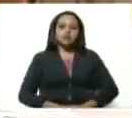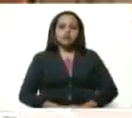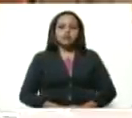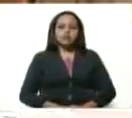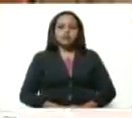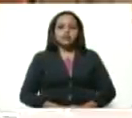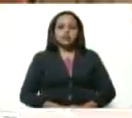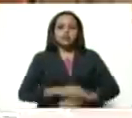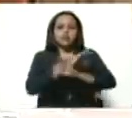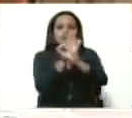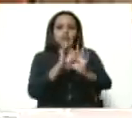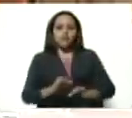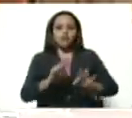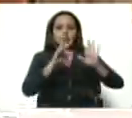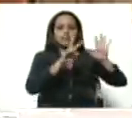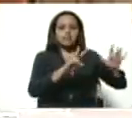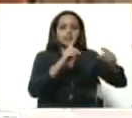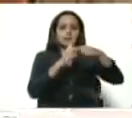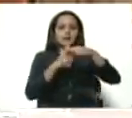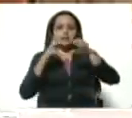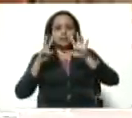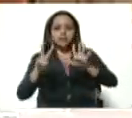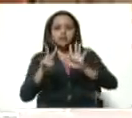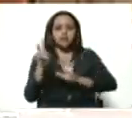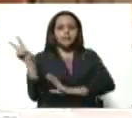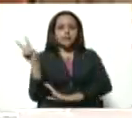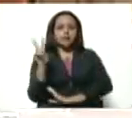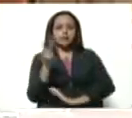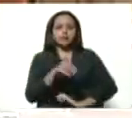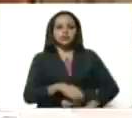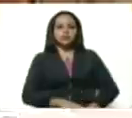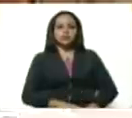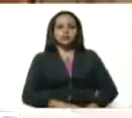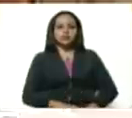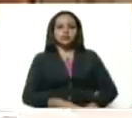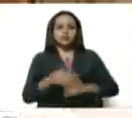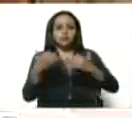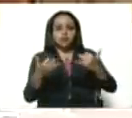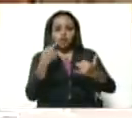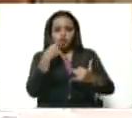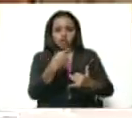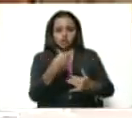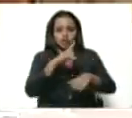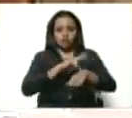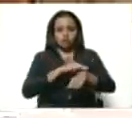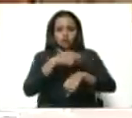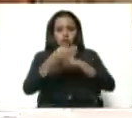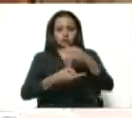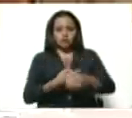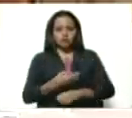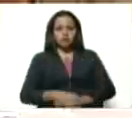la fórmula del 77 en venezuela ya lo dijo el doctor alvarado